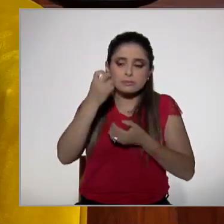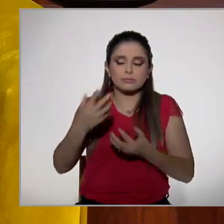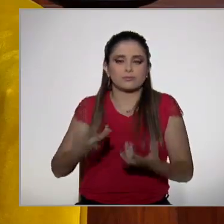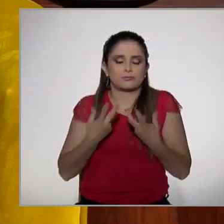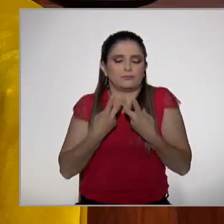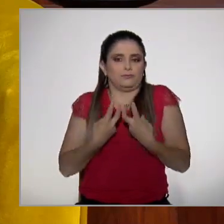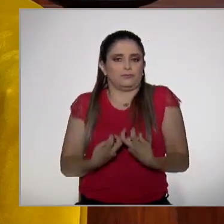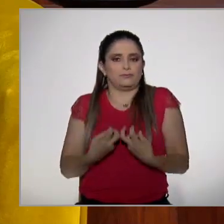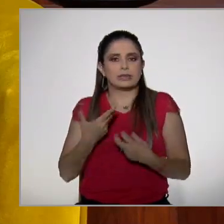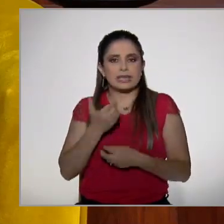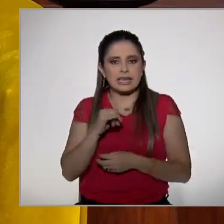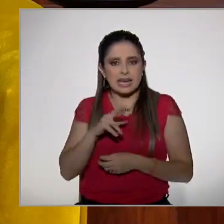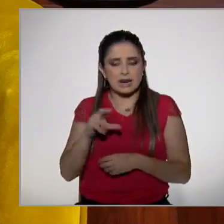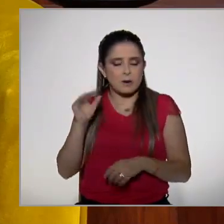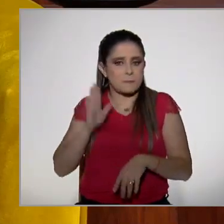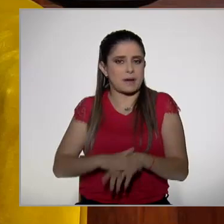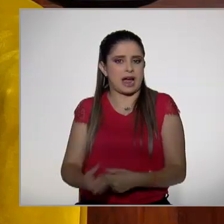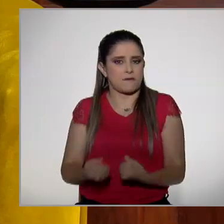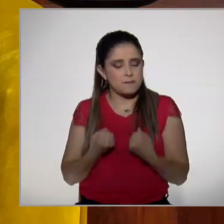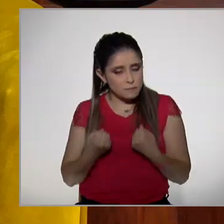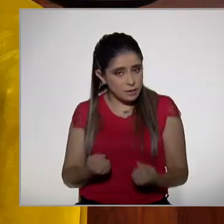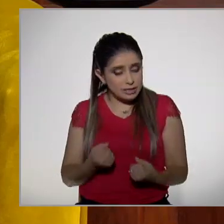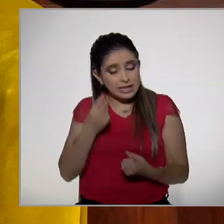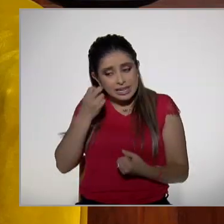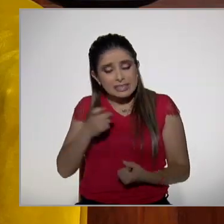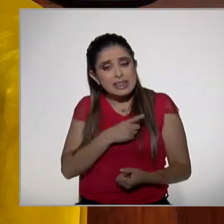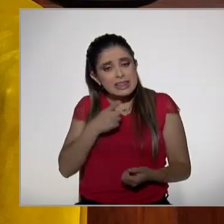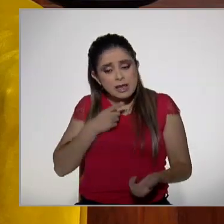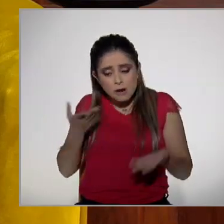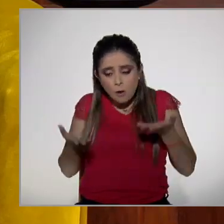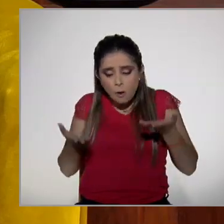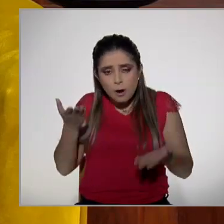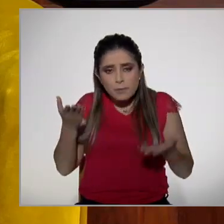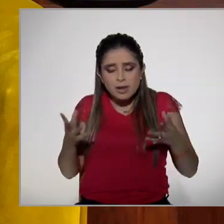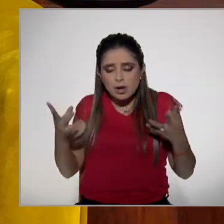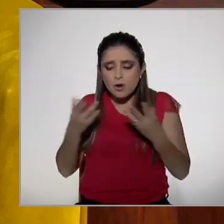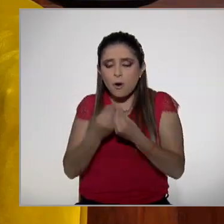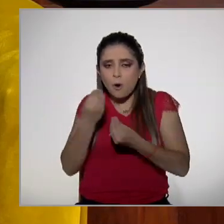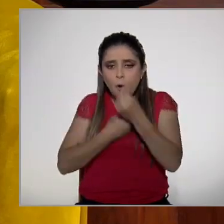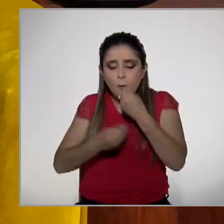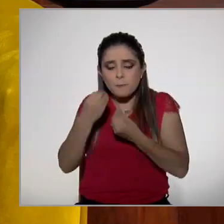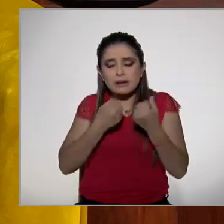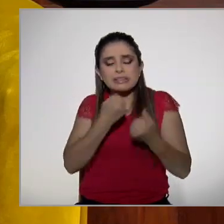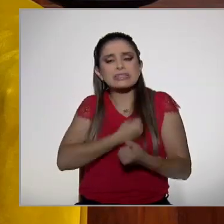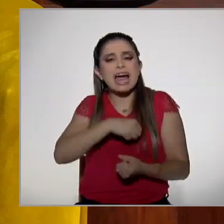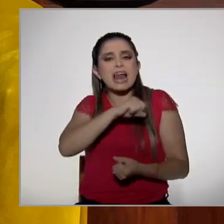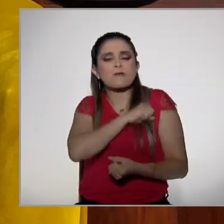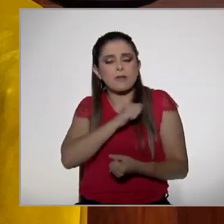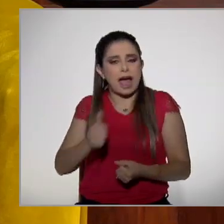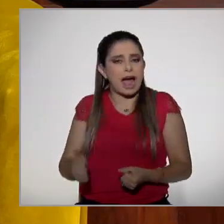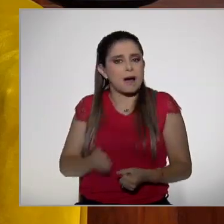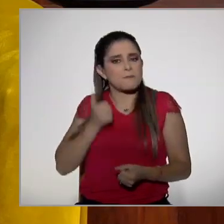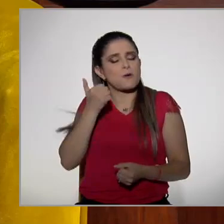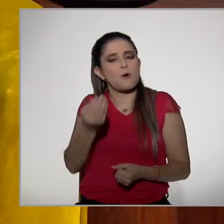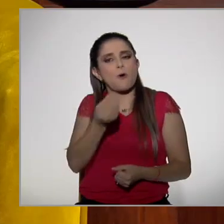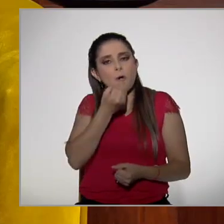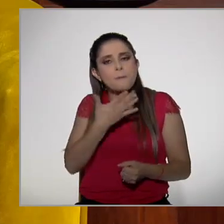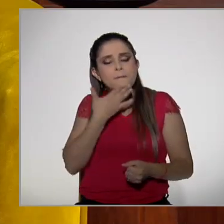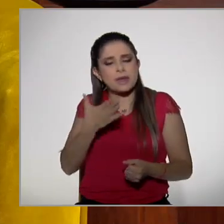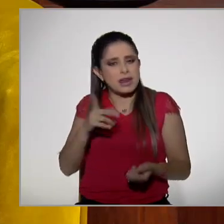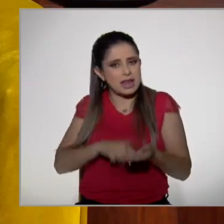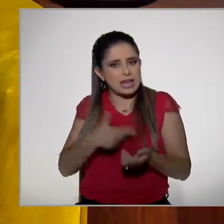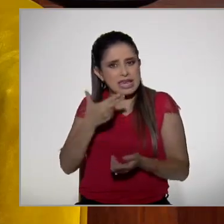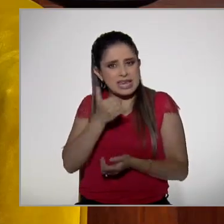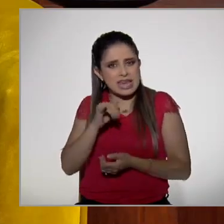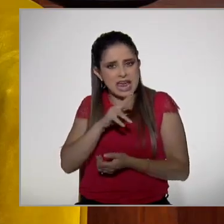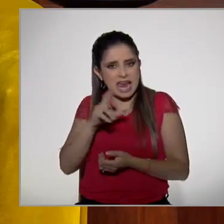se absorba mejor entonces es el equilibrio y la combinación de los alimentos lo que hace que se aproveche al máximo el hierro que están teniendo